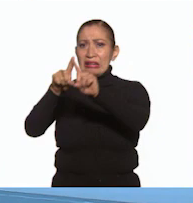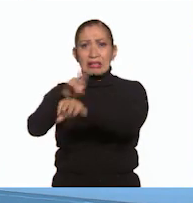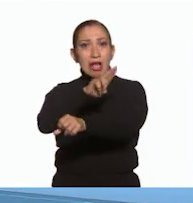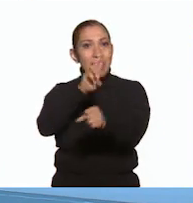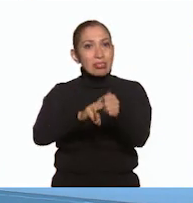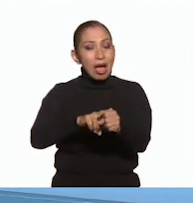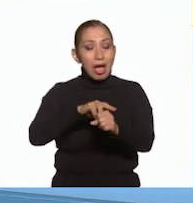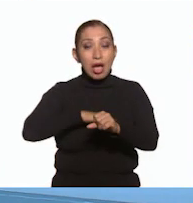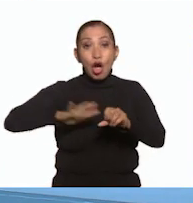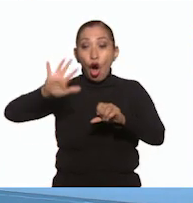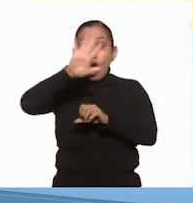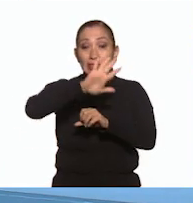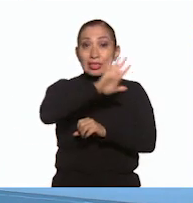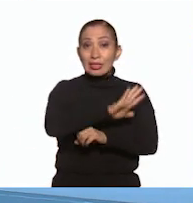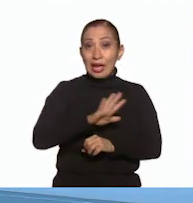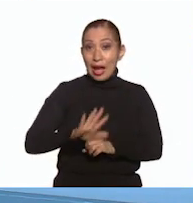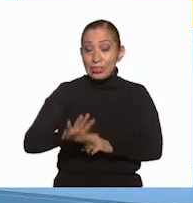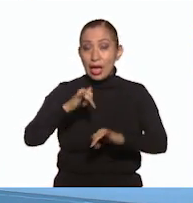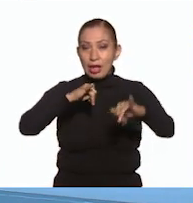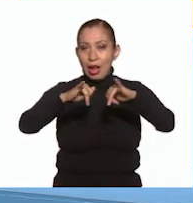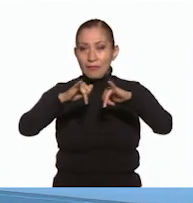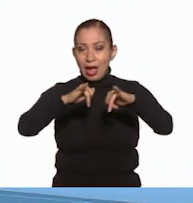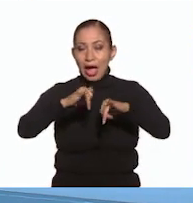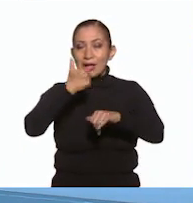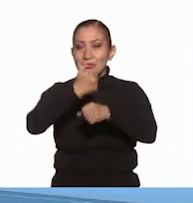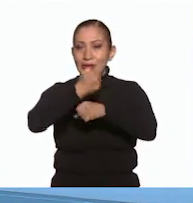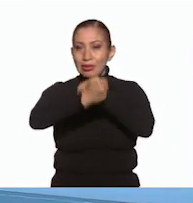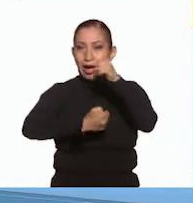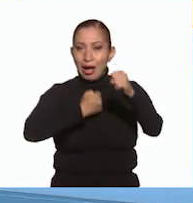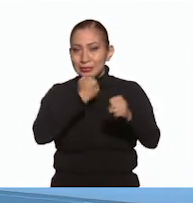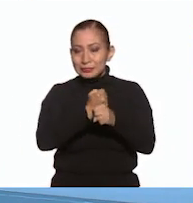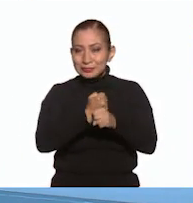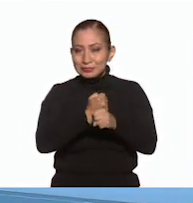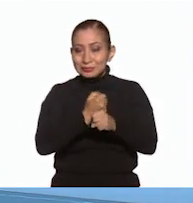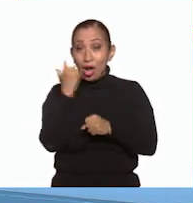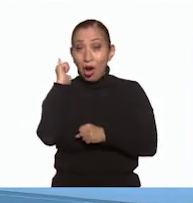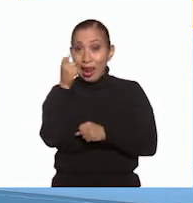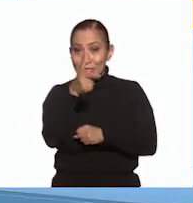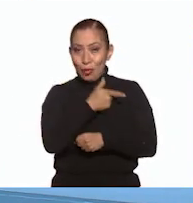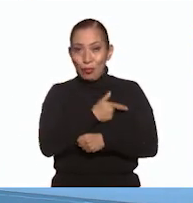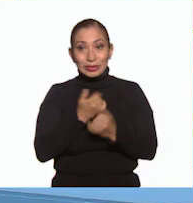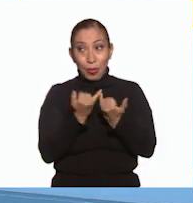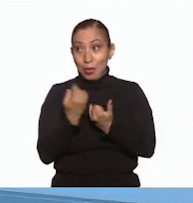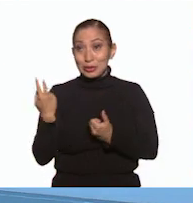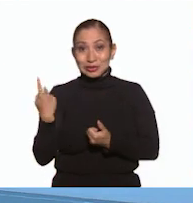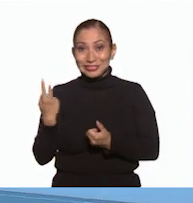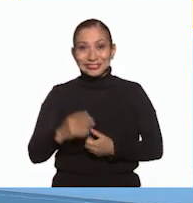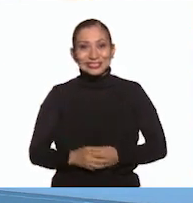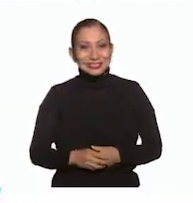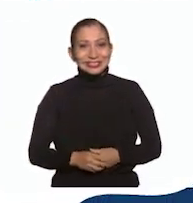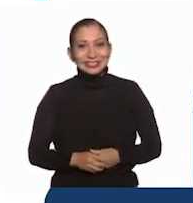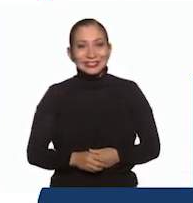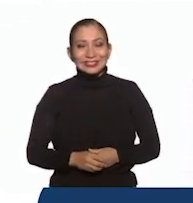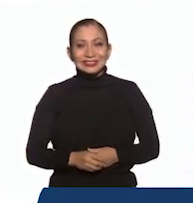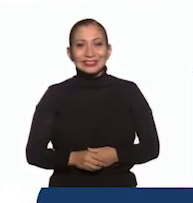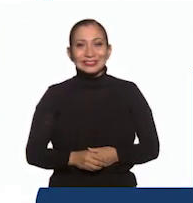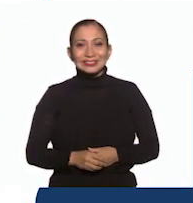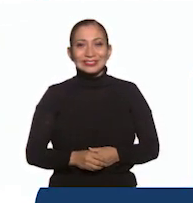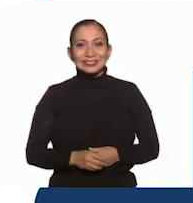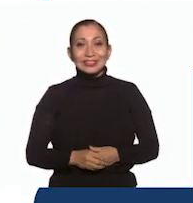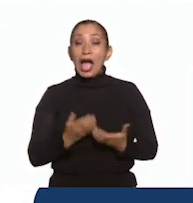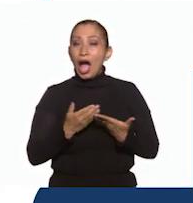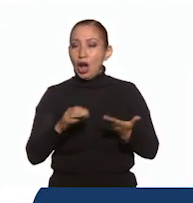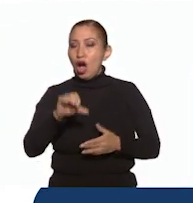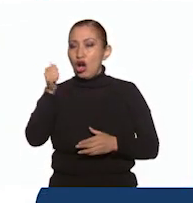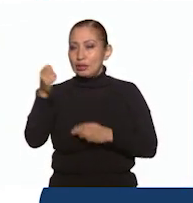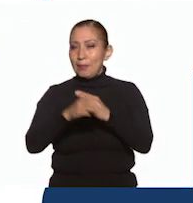natural de los continentes, de Geografía 6º grado. Espero que lo hayan disfrutado tanto como nosotros.